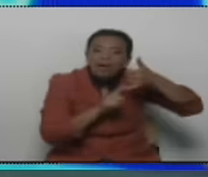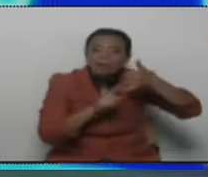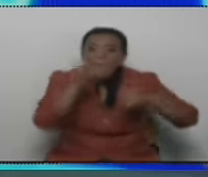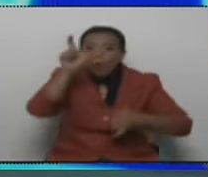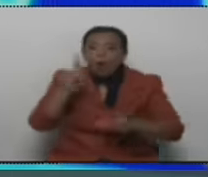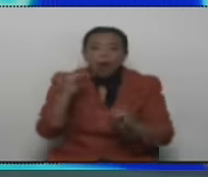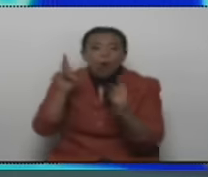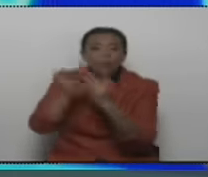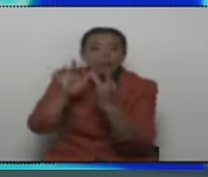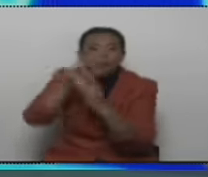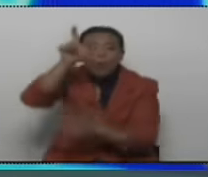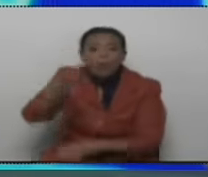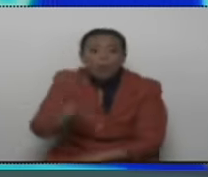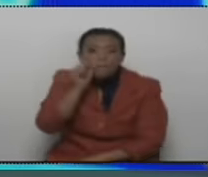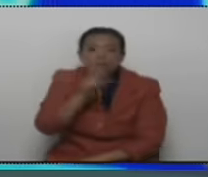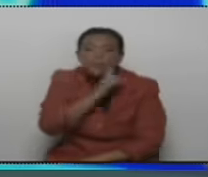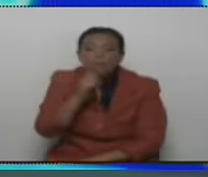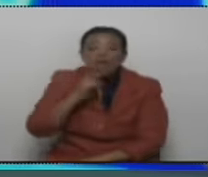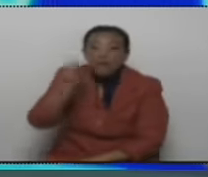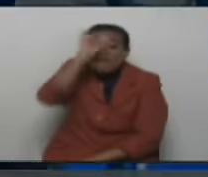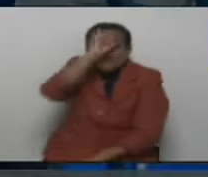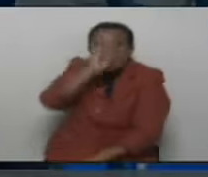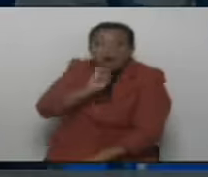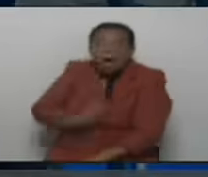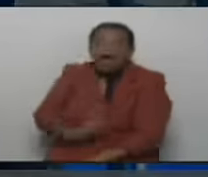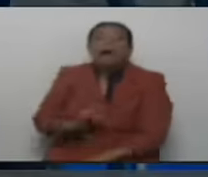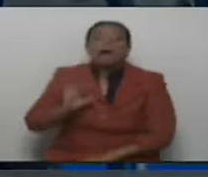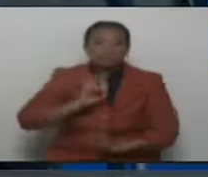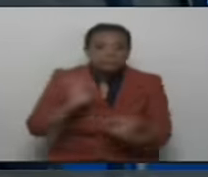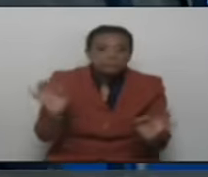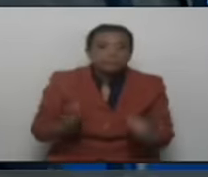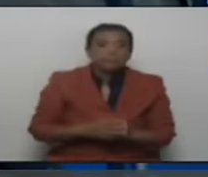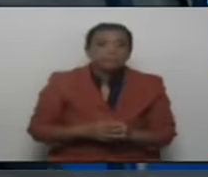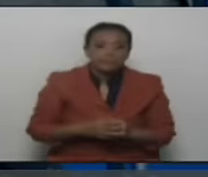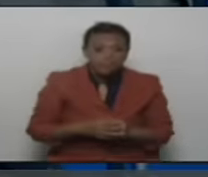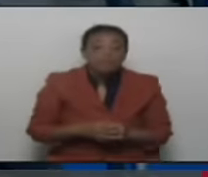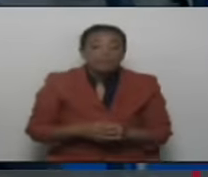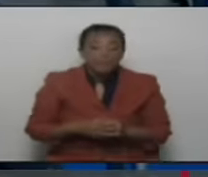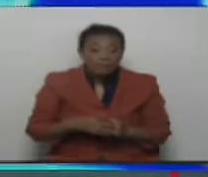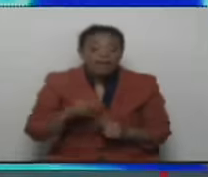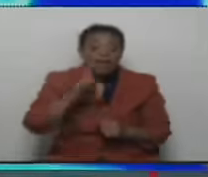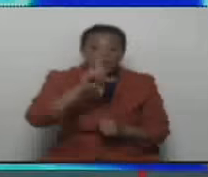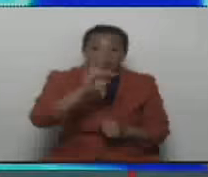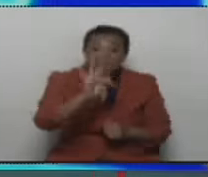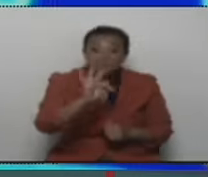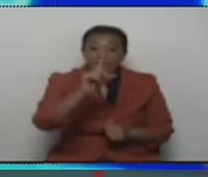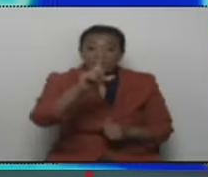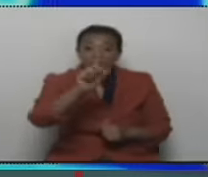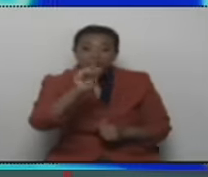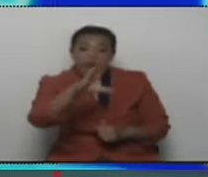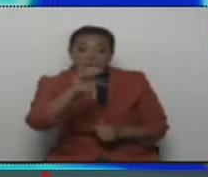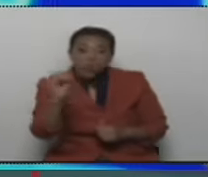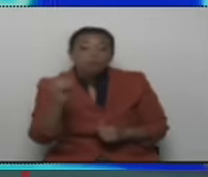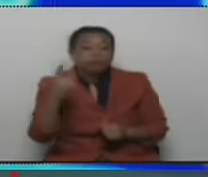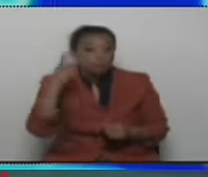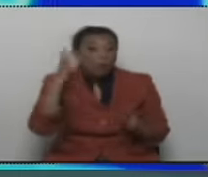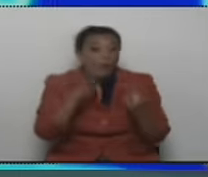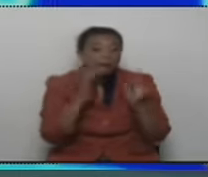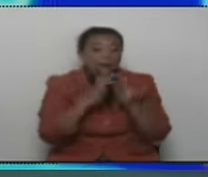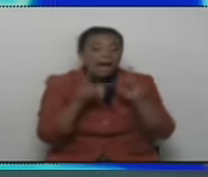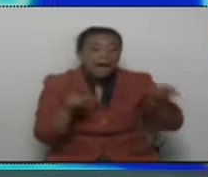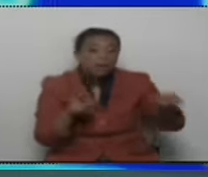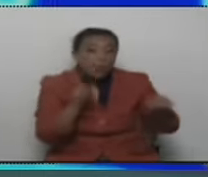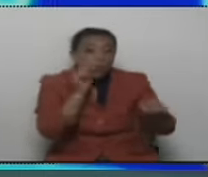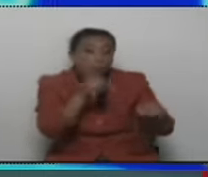sobre Miraflores se estaba desarrollando. ¿Y con el niño Guerrero? No, en este caso con Alias El Flaco. Tiene contacto. Alias El